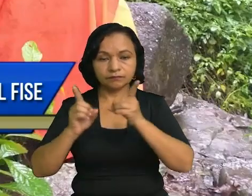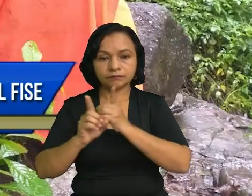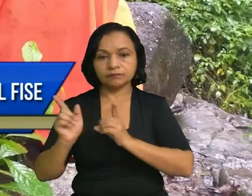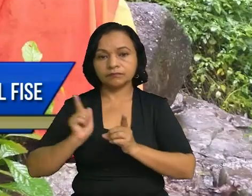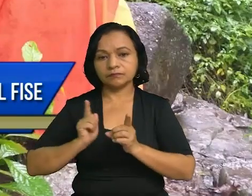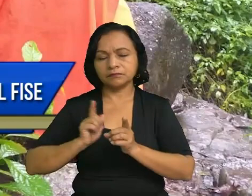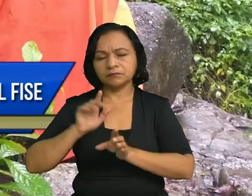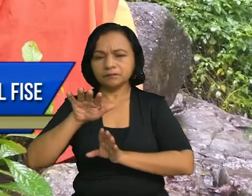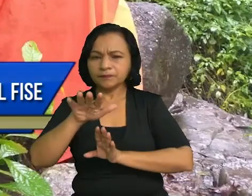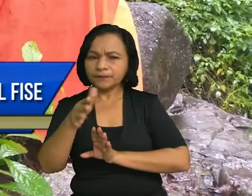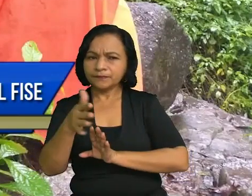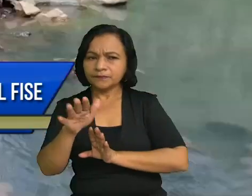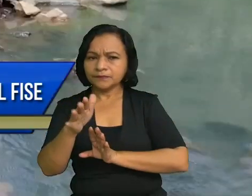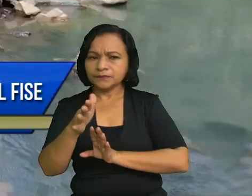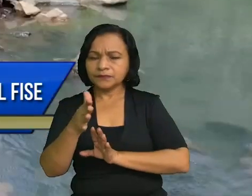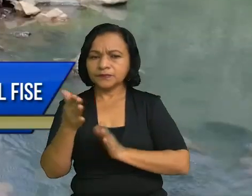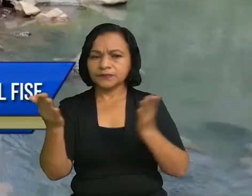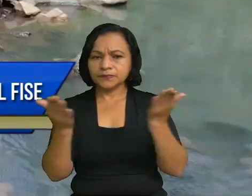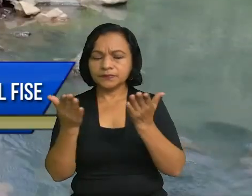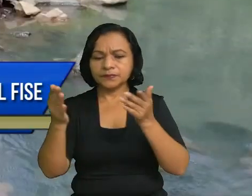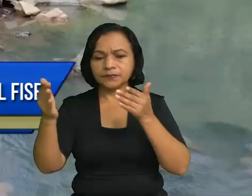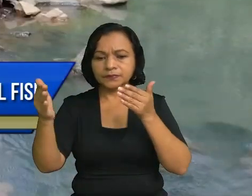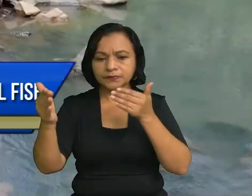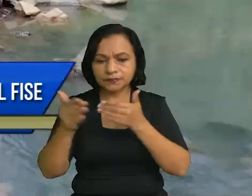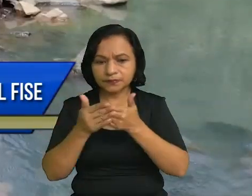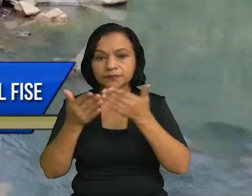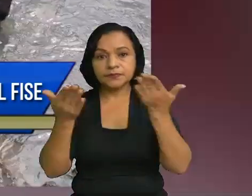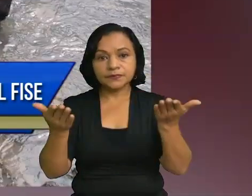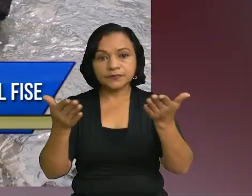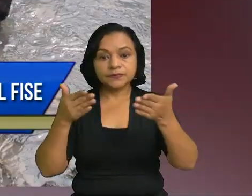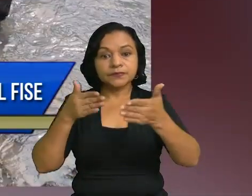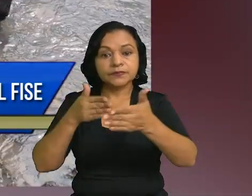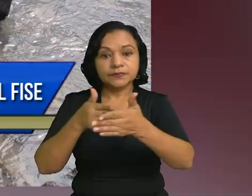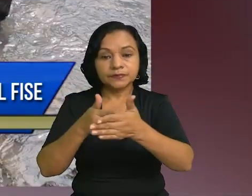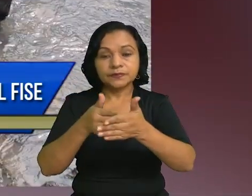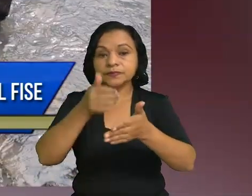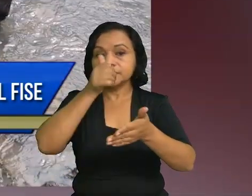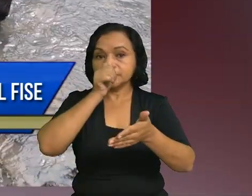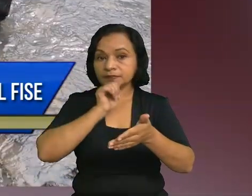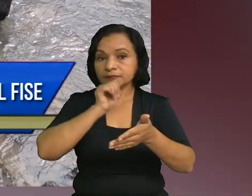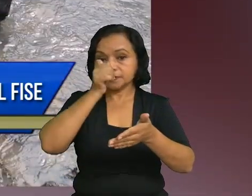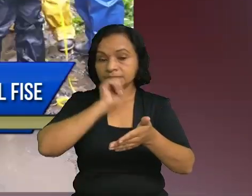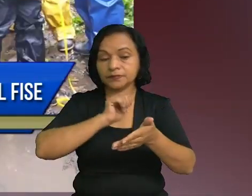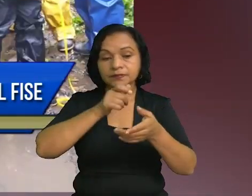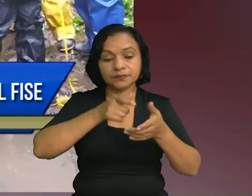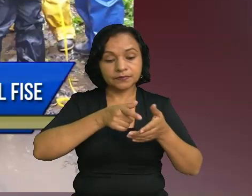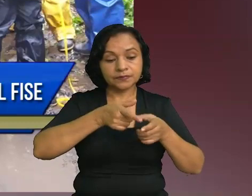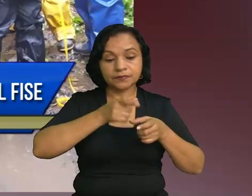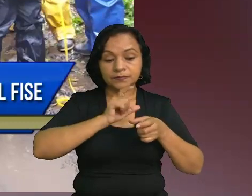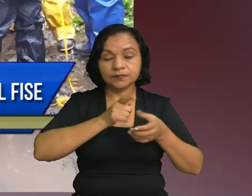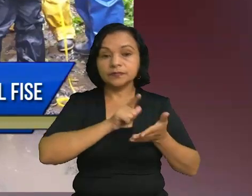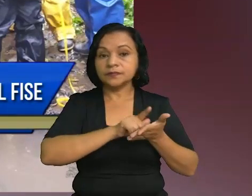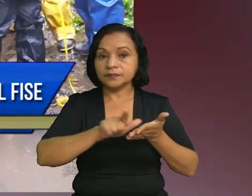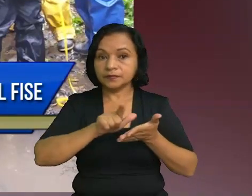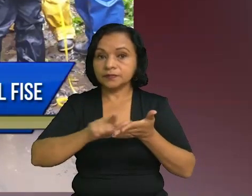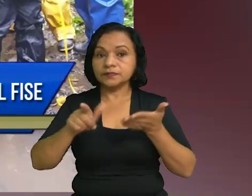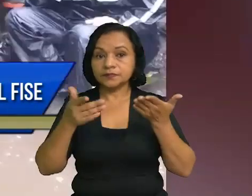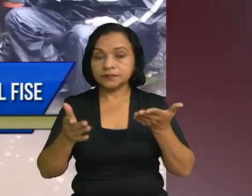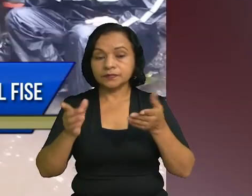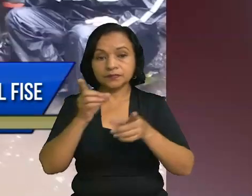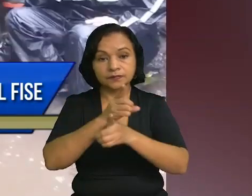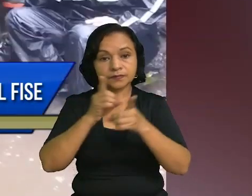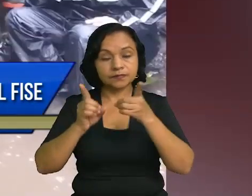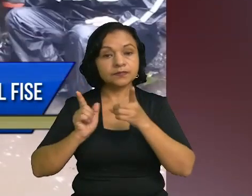un poco más corta puede dar la brecha que tenemos de agua potable saneamientos nosotros la tenemos que